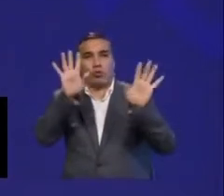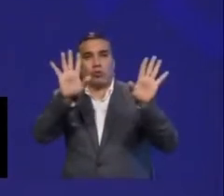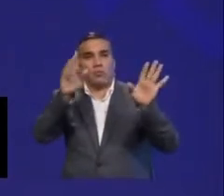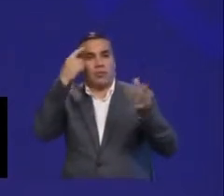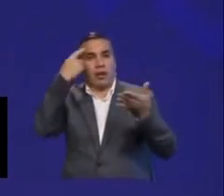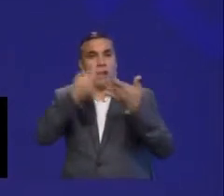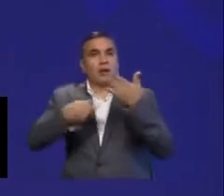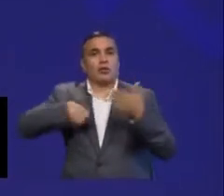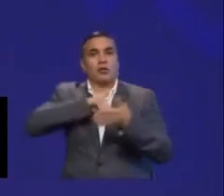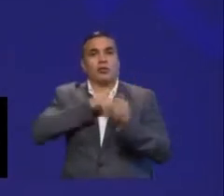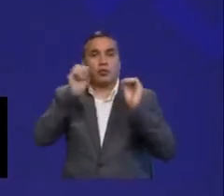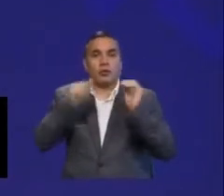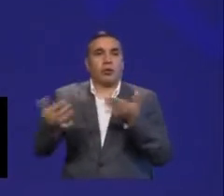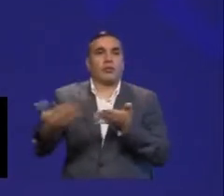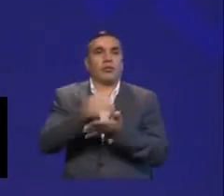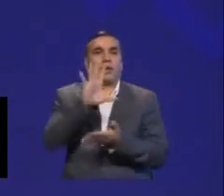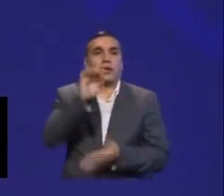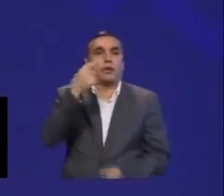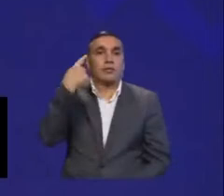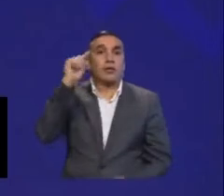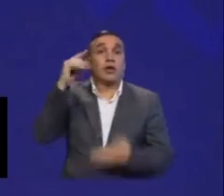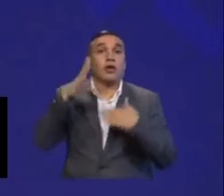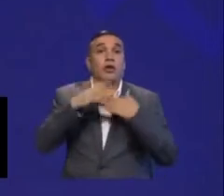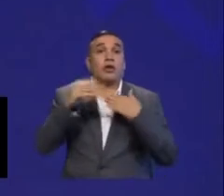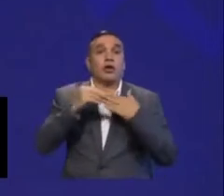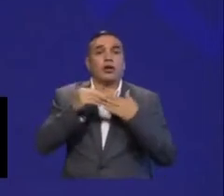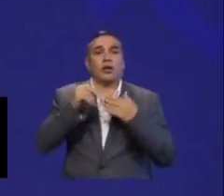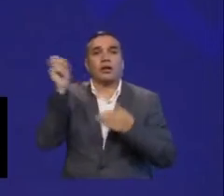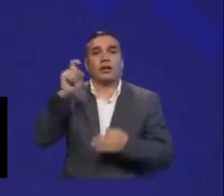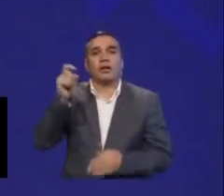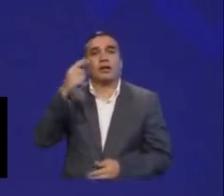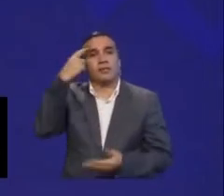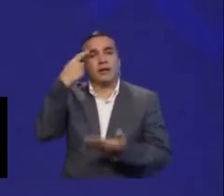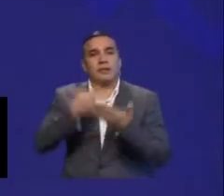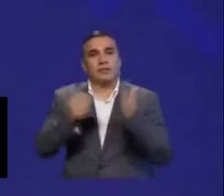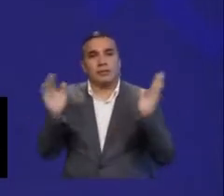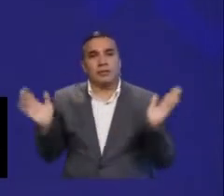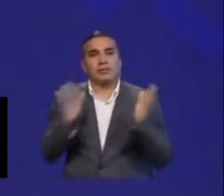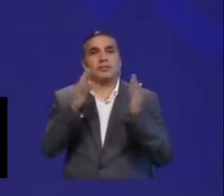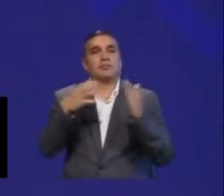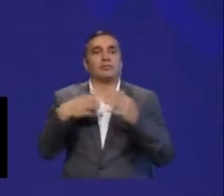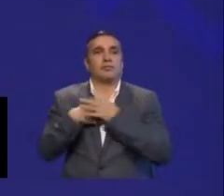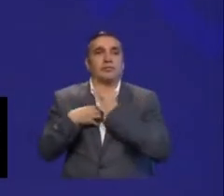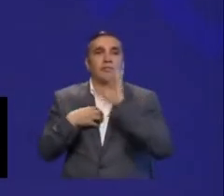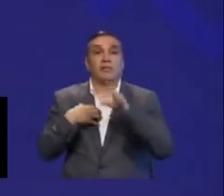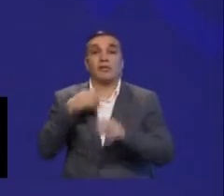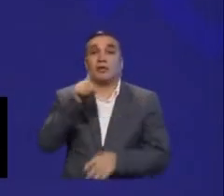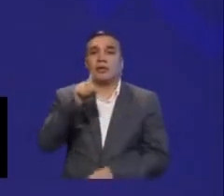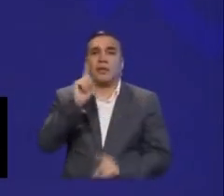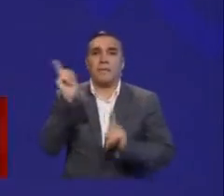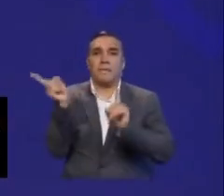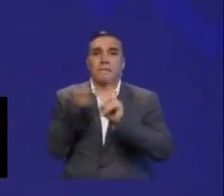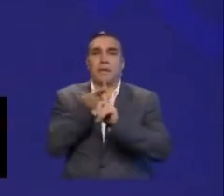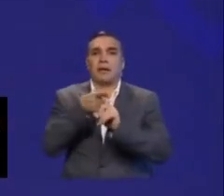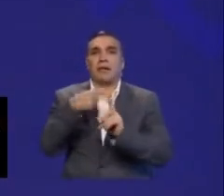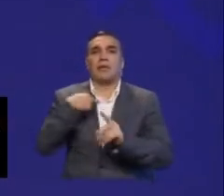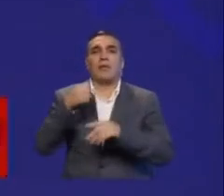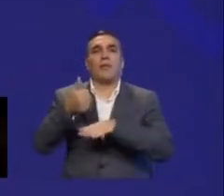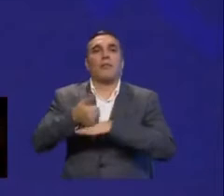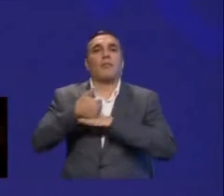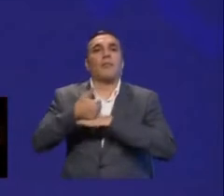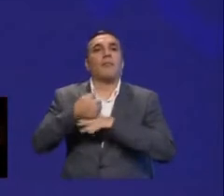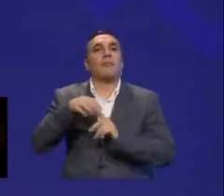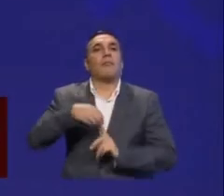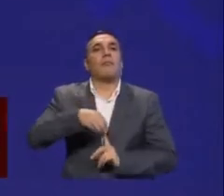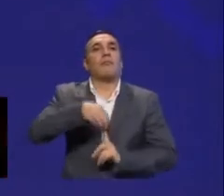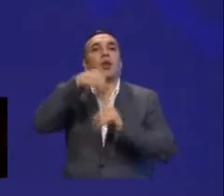podamos recolectar los 500 millones de dólares que necesitamos para salir de la pandemia. Esa va a ser la primera prioridad de mi gobierno y